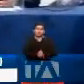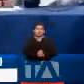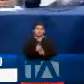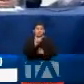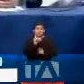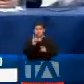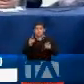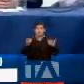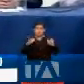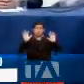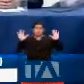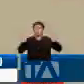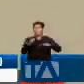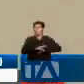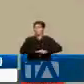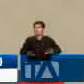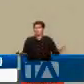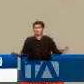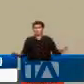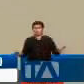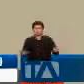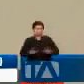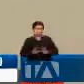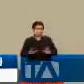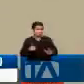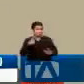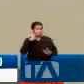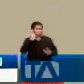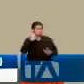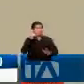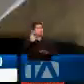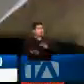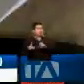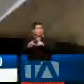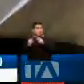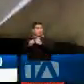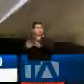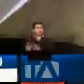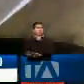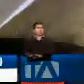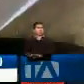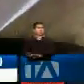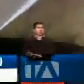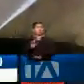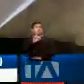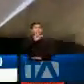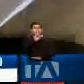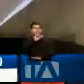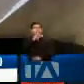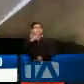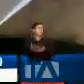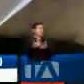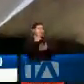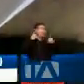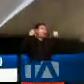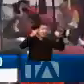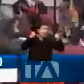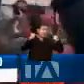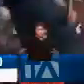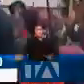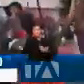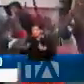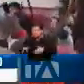obstante el fin del paro, la amenaza está latente. Las que Pazmiño llama células dormidas son precisamente eso. Se activan al momento de